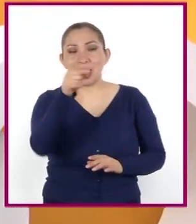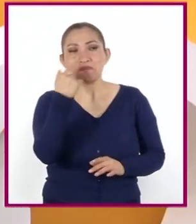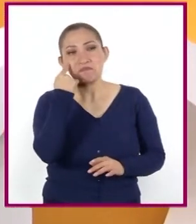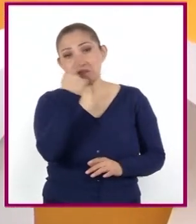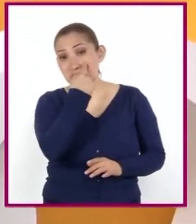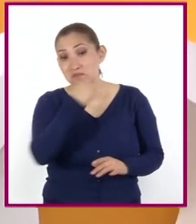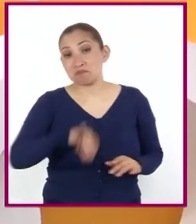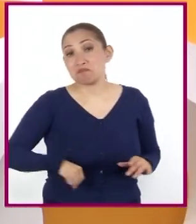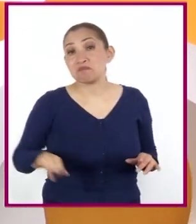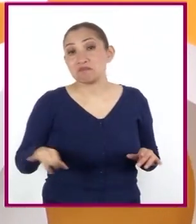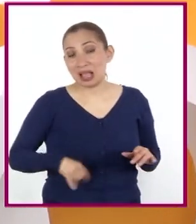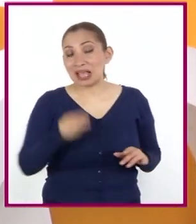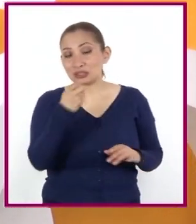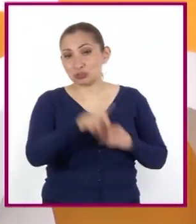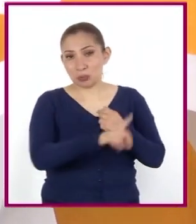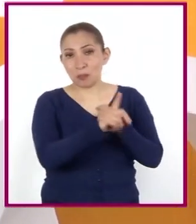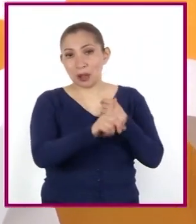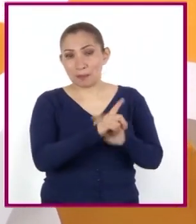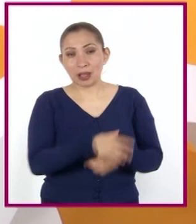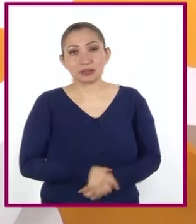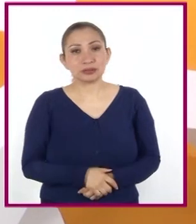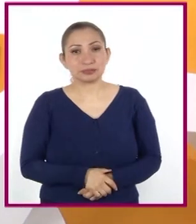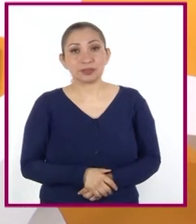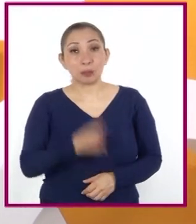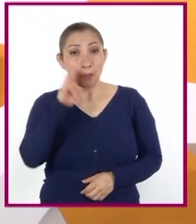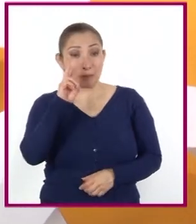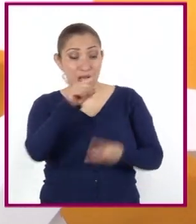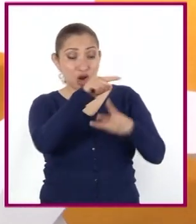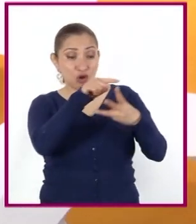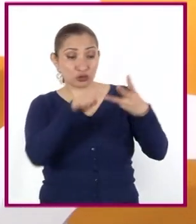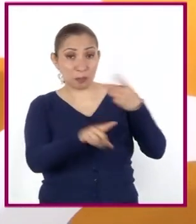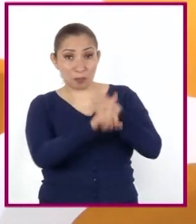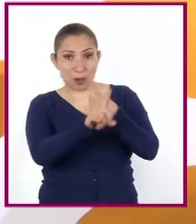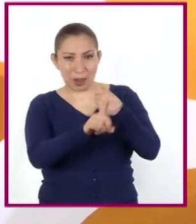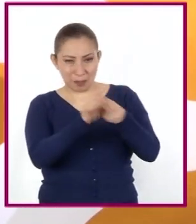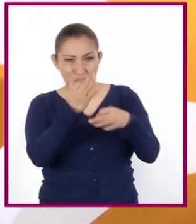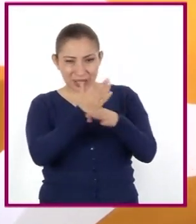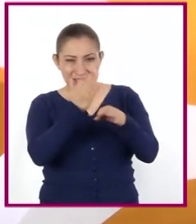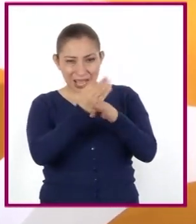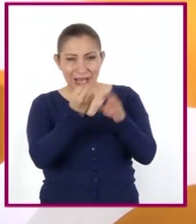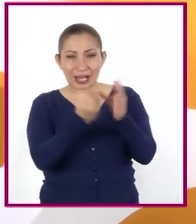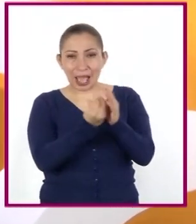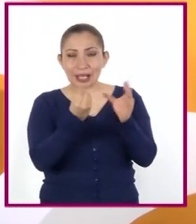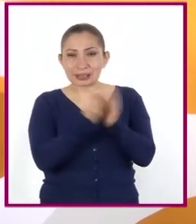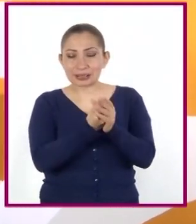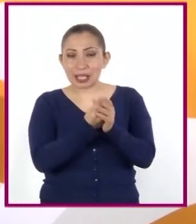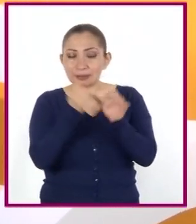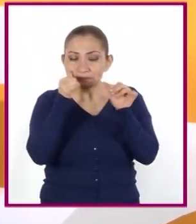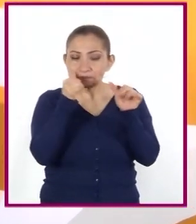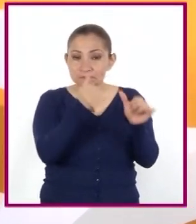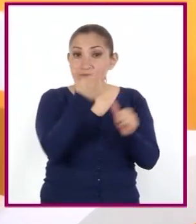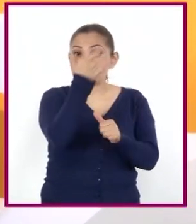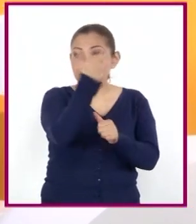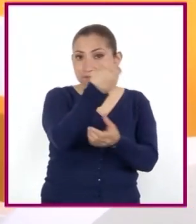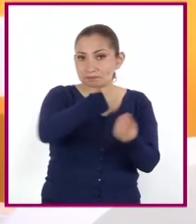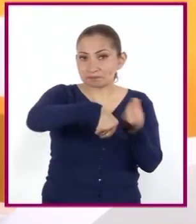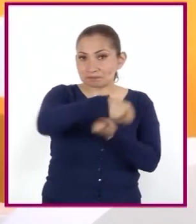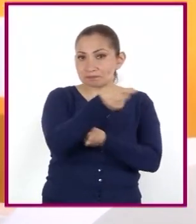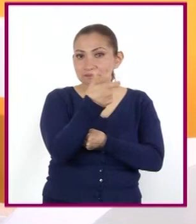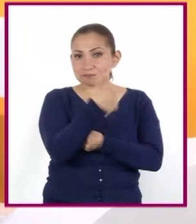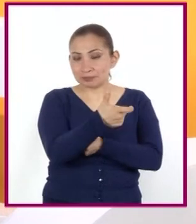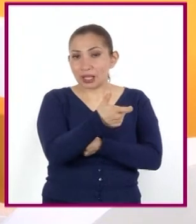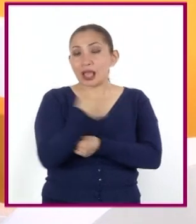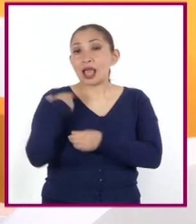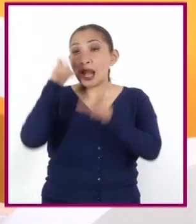parecido interesante el planteamiento. Como observaron, los problemas vistos en esta sesión tienen su enfoque en la economía.